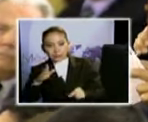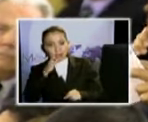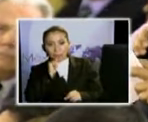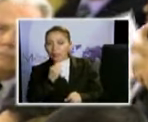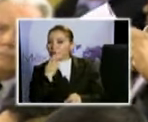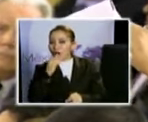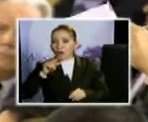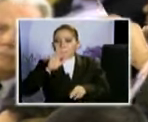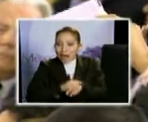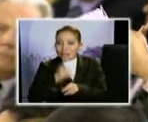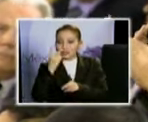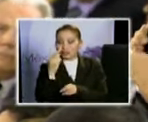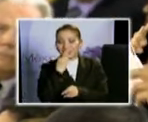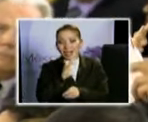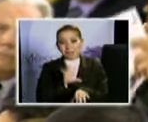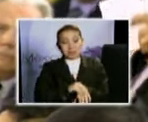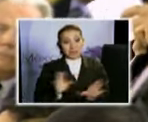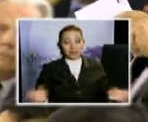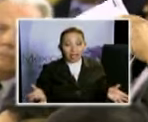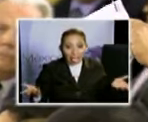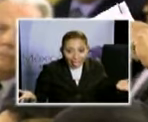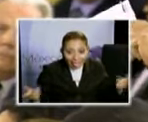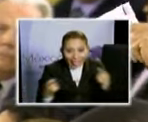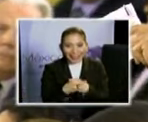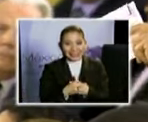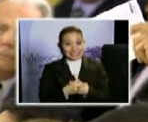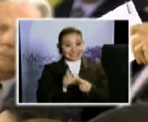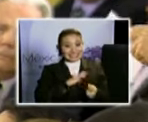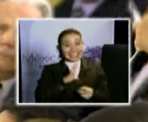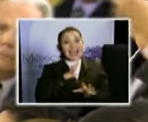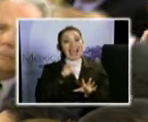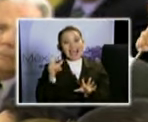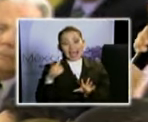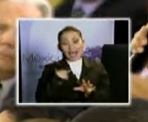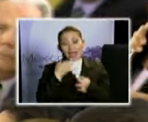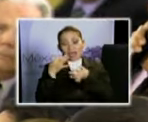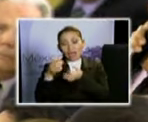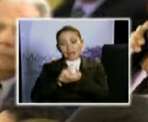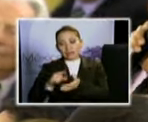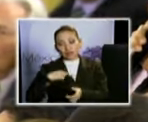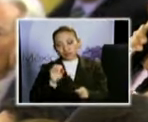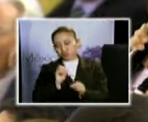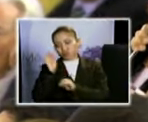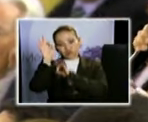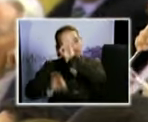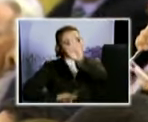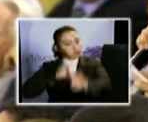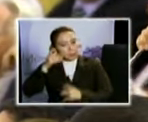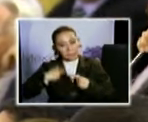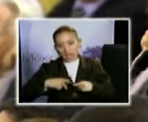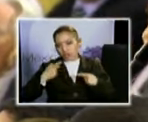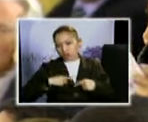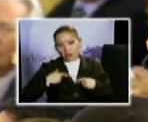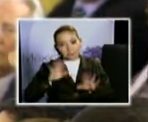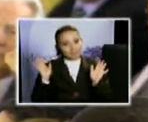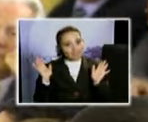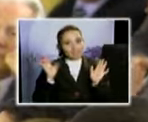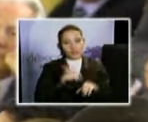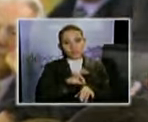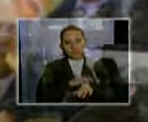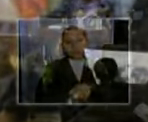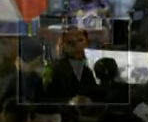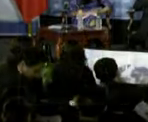uno consumir más de lo que tiene permitido. Si acaso existe una adicción, va directamente a tratarse como una persona adicta.